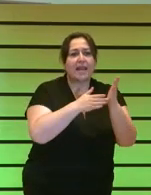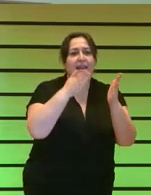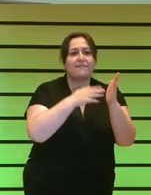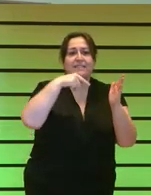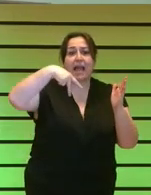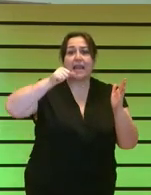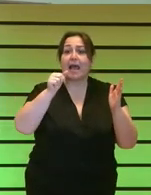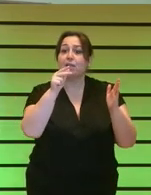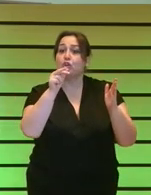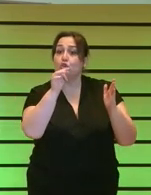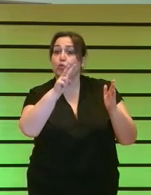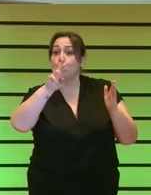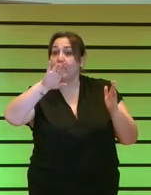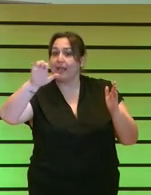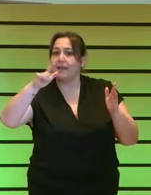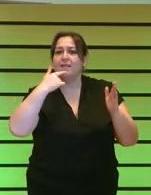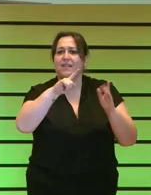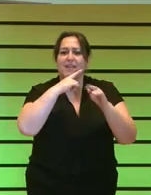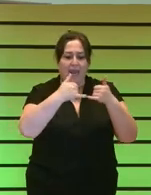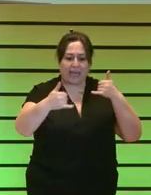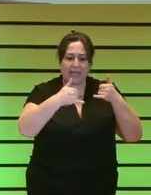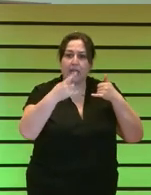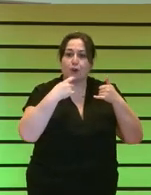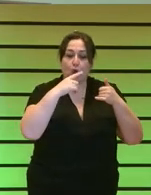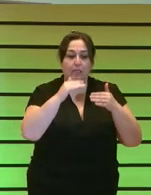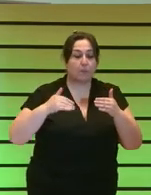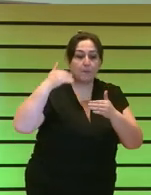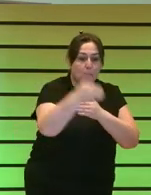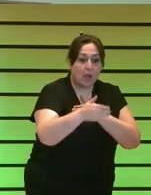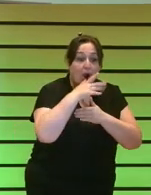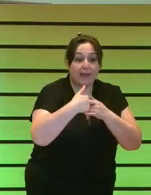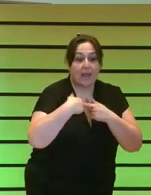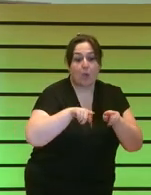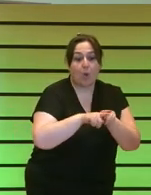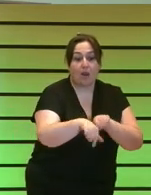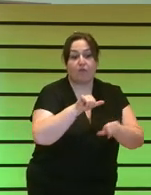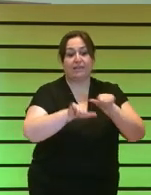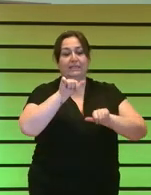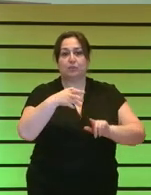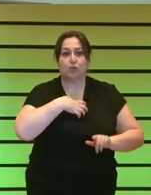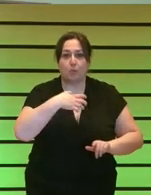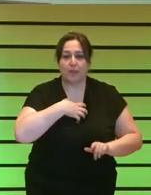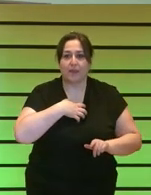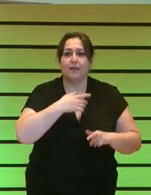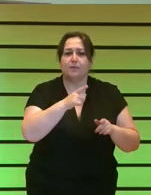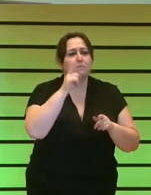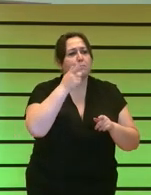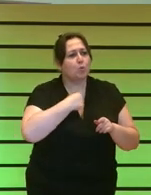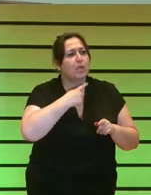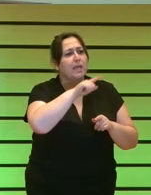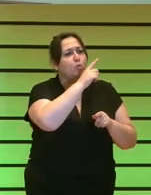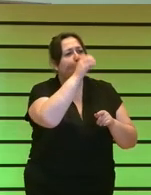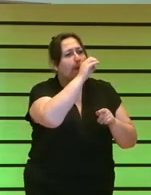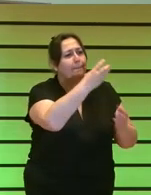decía las líneas rojas que estarían superado y que ya eran infranqueables Nos gustaría también que nos diese tu opinión sobre